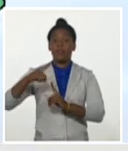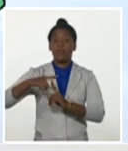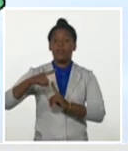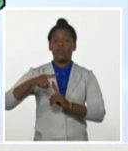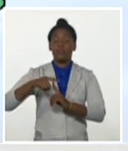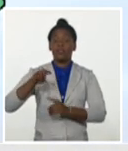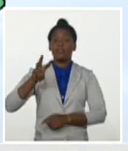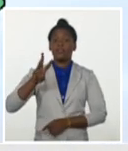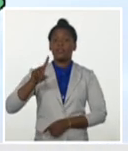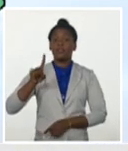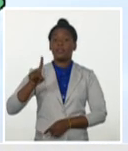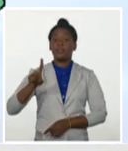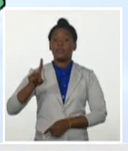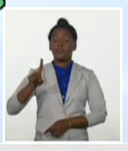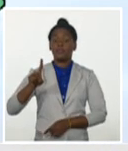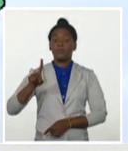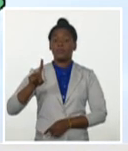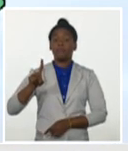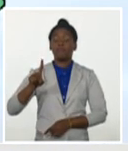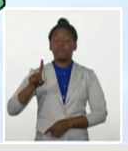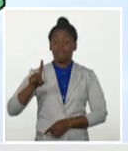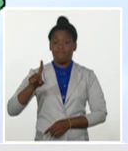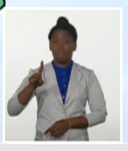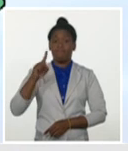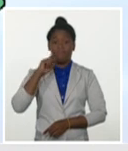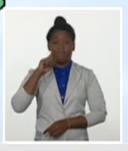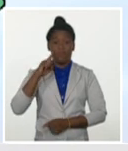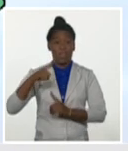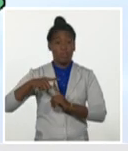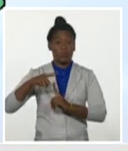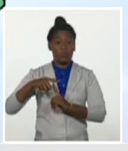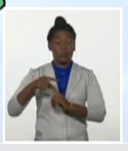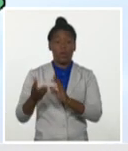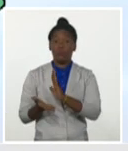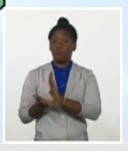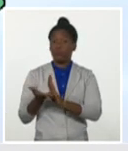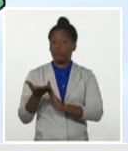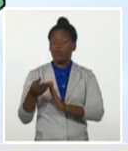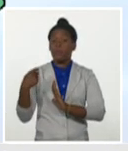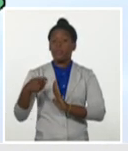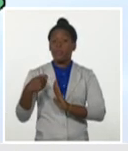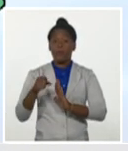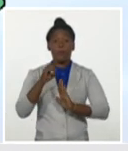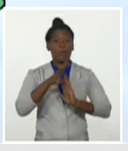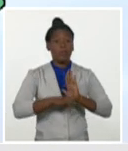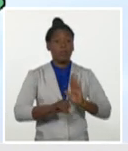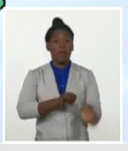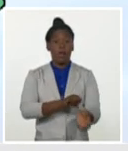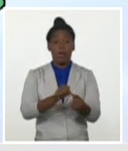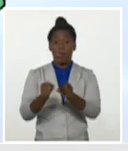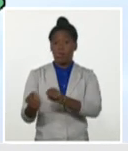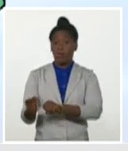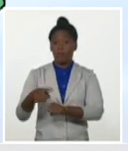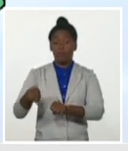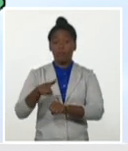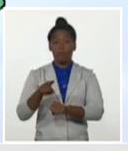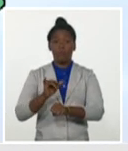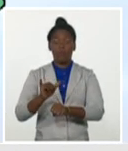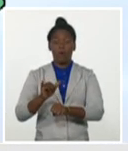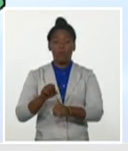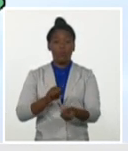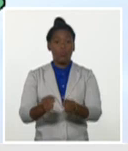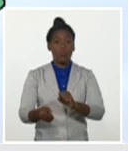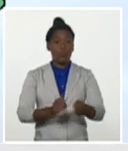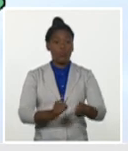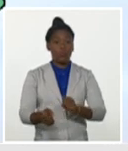para ella. Es una cifra elevada que los obliga a adoptar un grupo de medidas de restricción